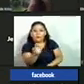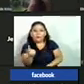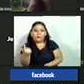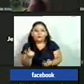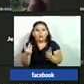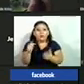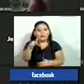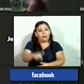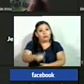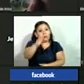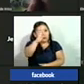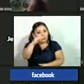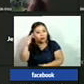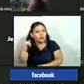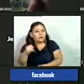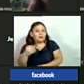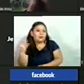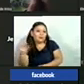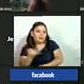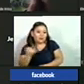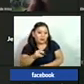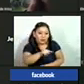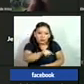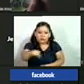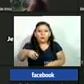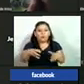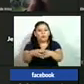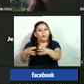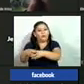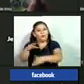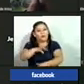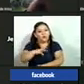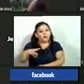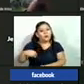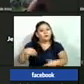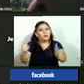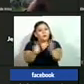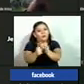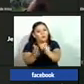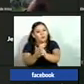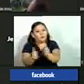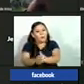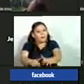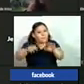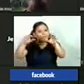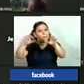el país necesita para las familias que se han visto afectadas por la tormenta Amanda